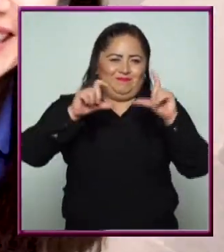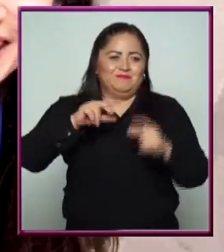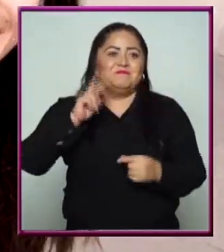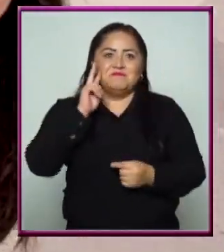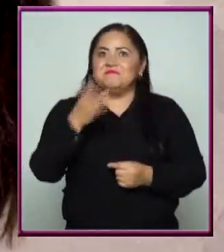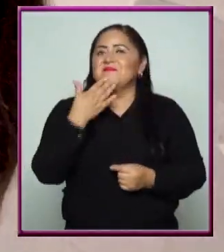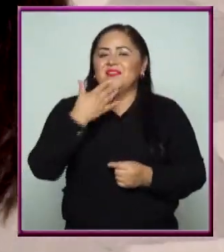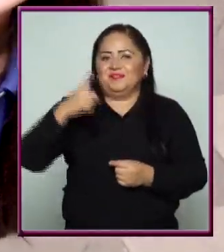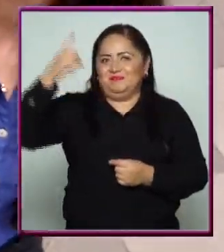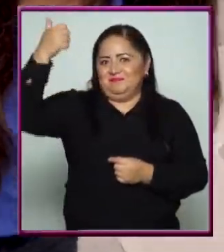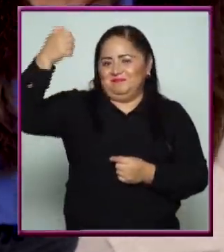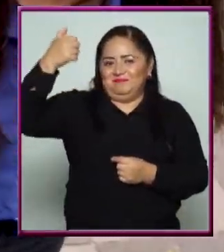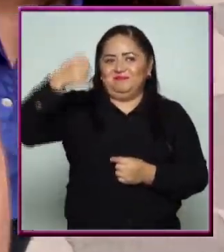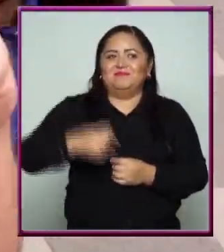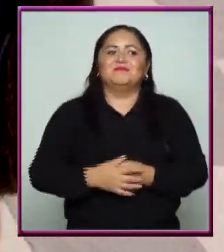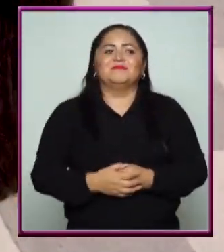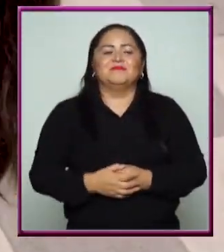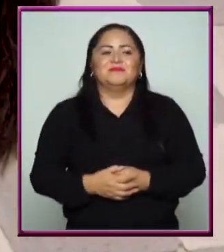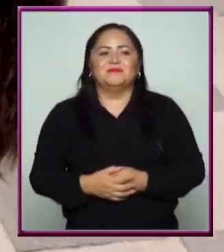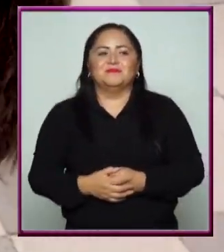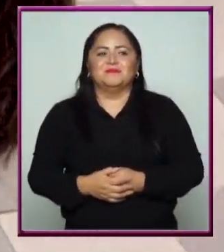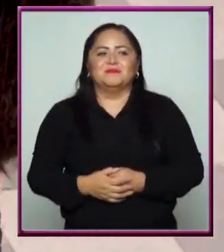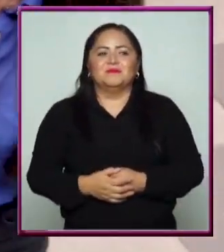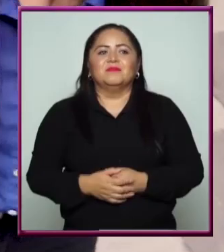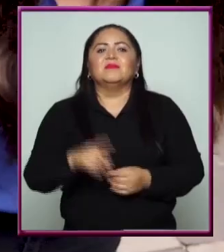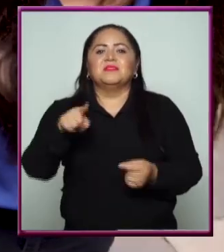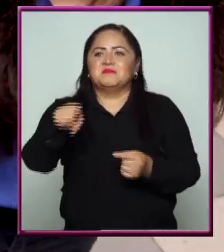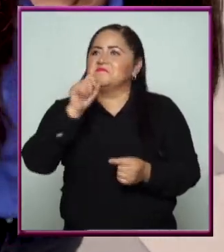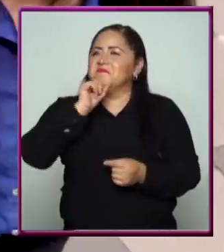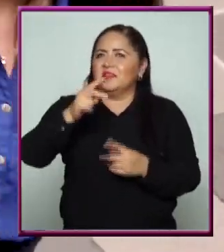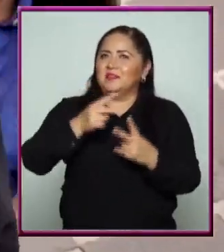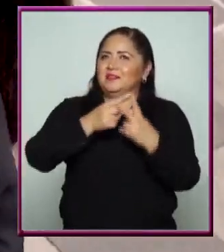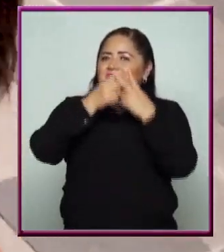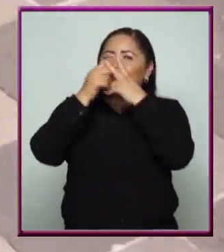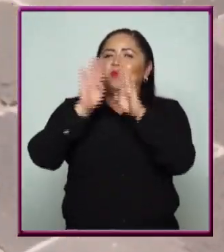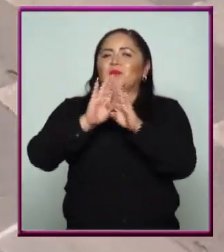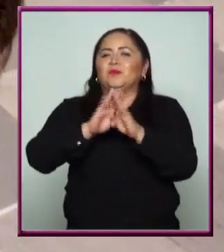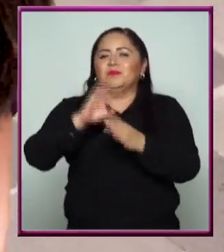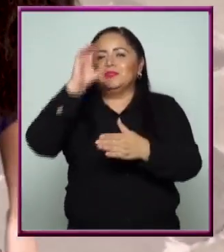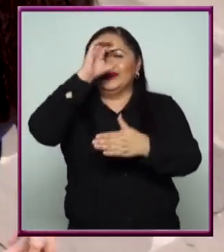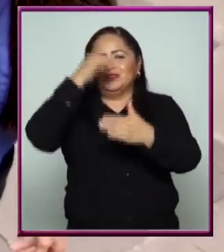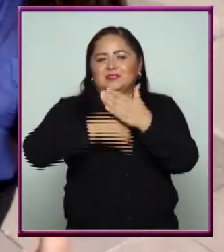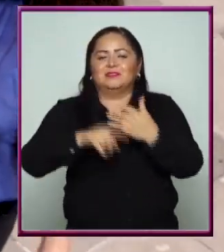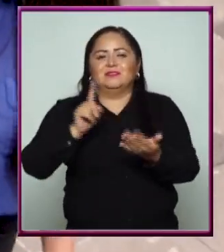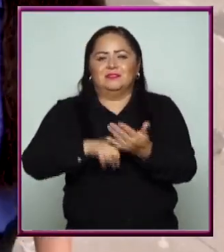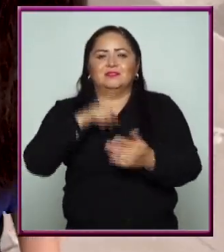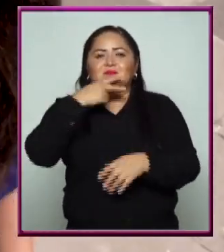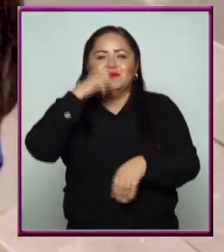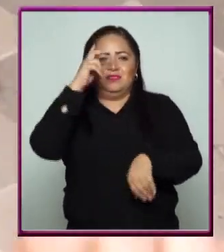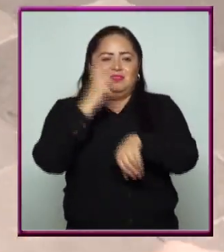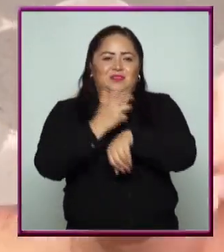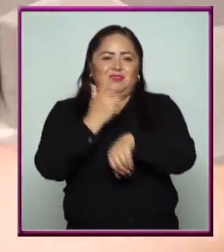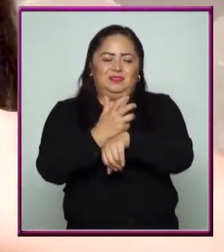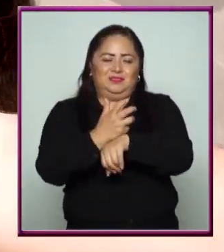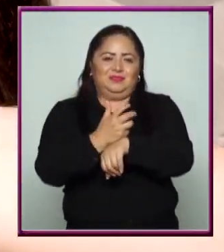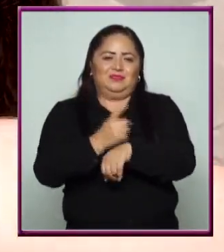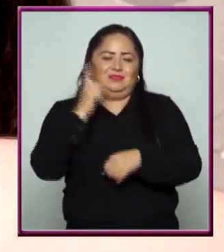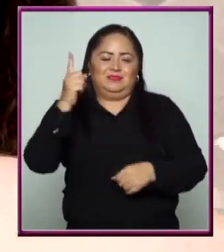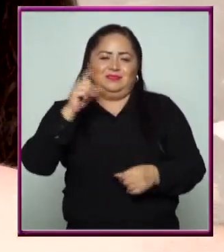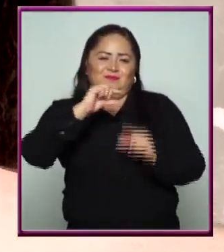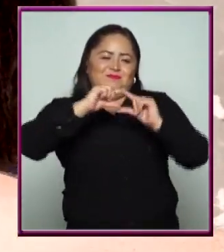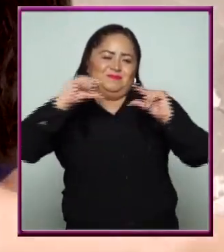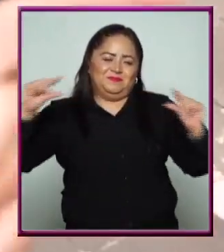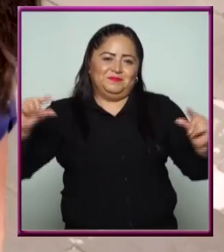bien? Sí. Y viene justamente de una estrella de la ciencia, el astrónomo estadounidense Neil deGrasse